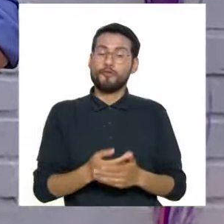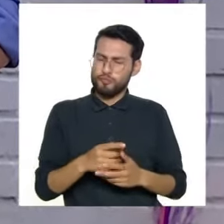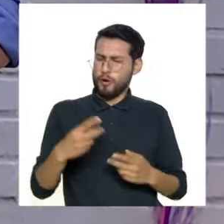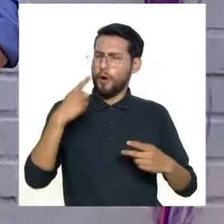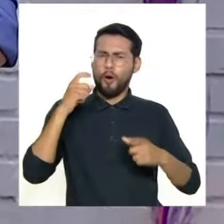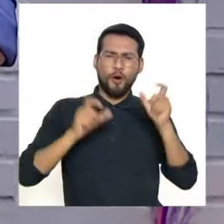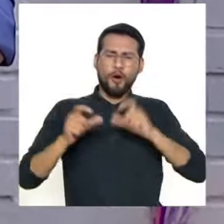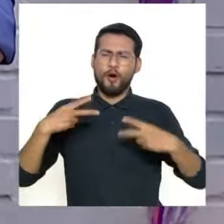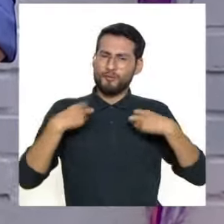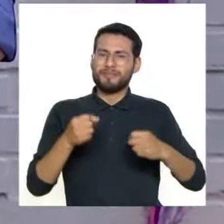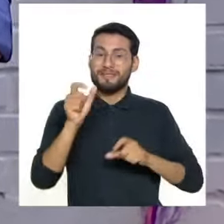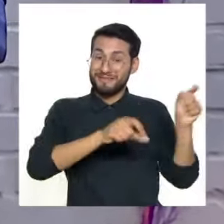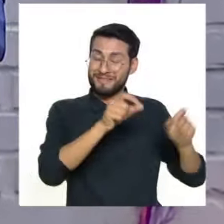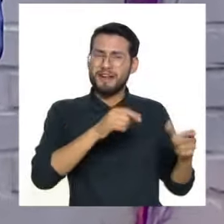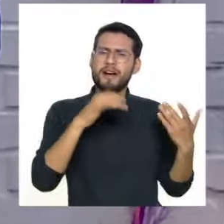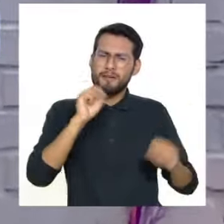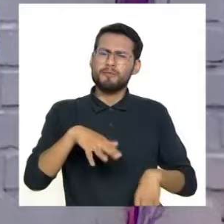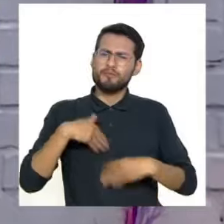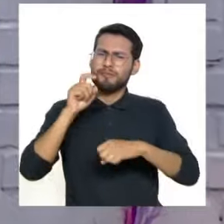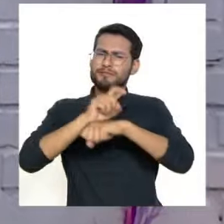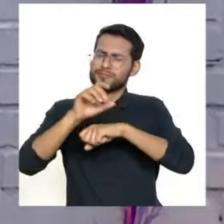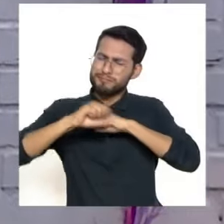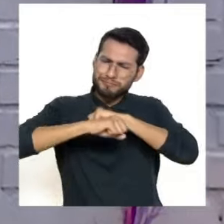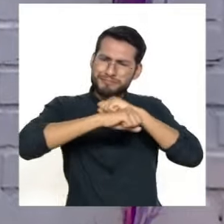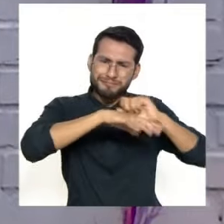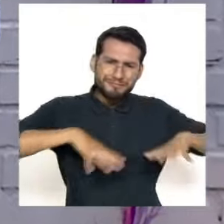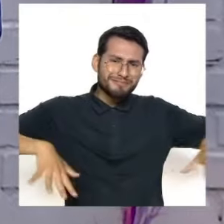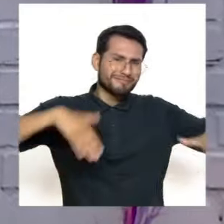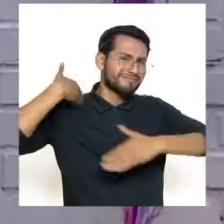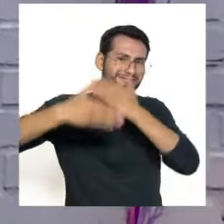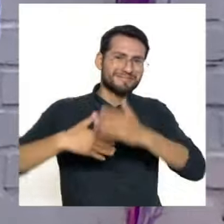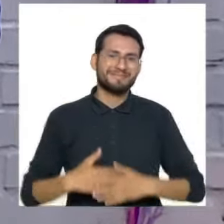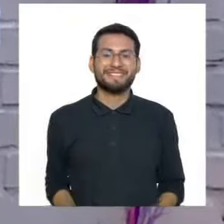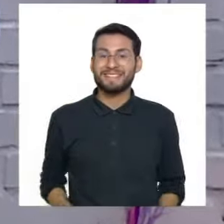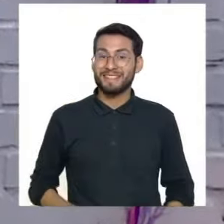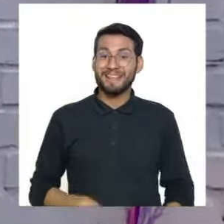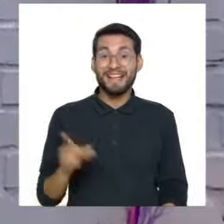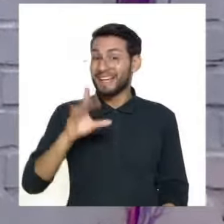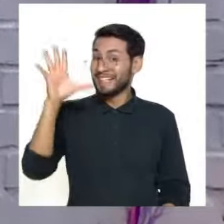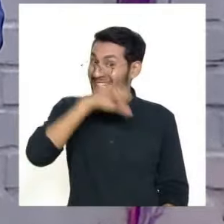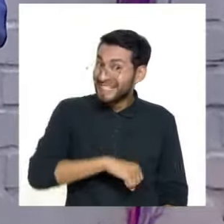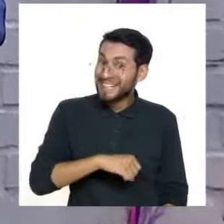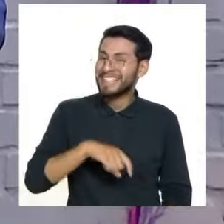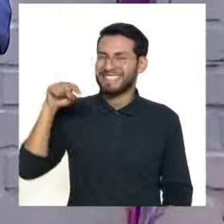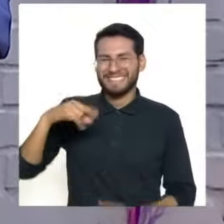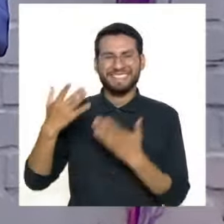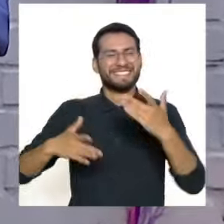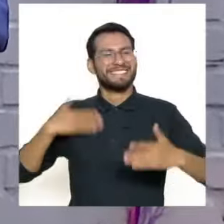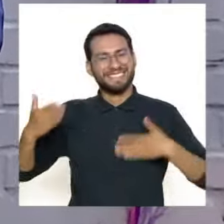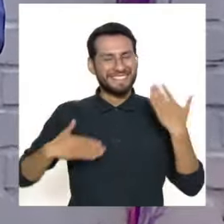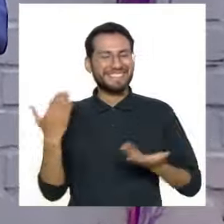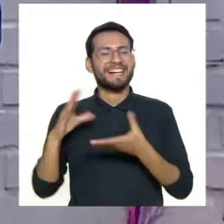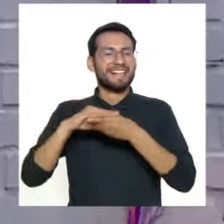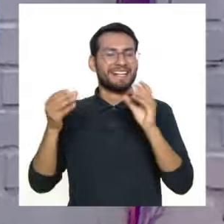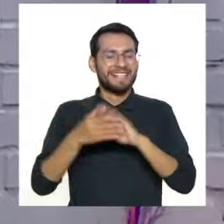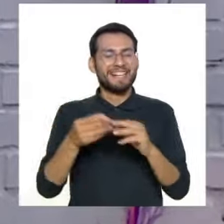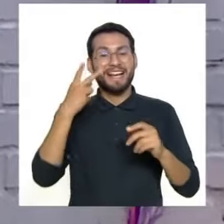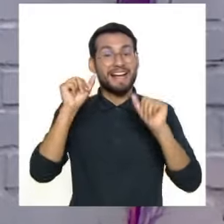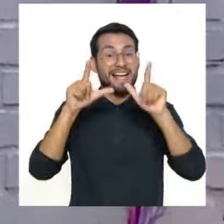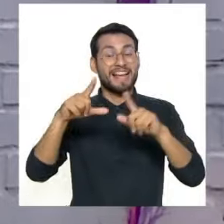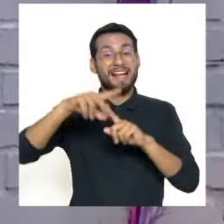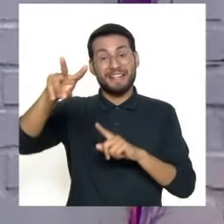héroes y ciudadanos buscando inspirar todas las generaciones No te pierdas emocionantes historias en la